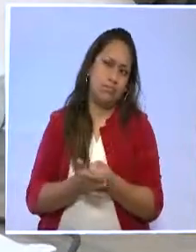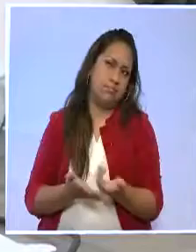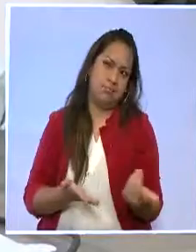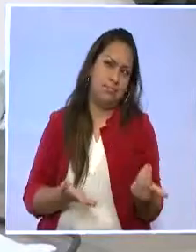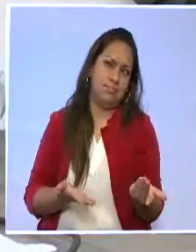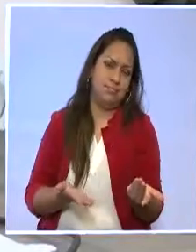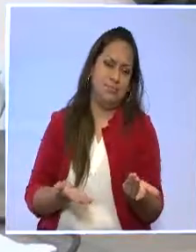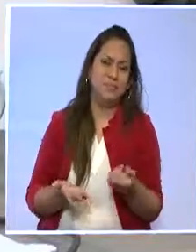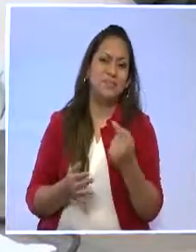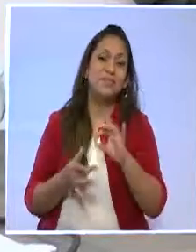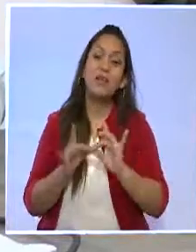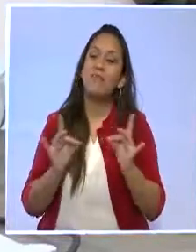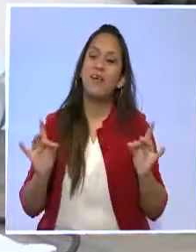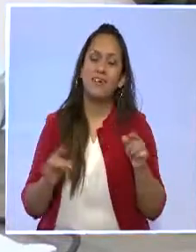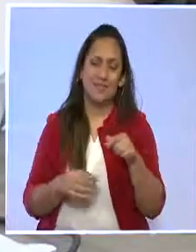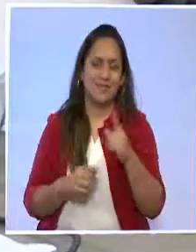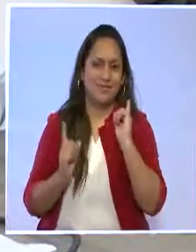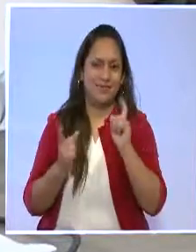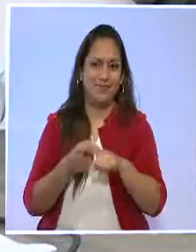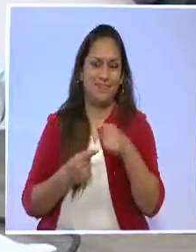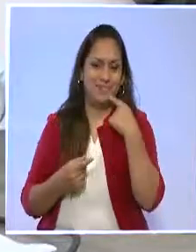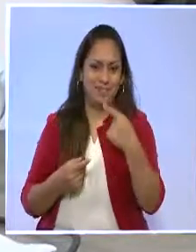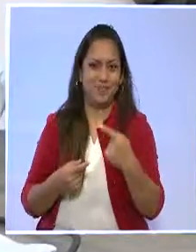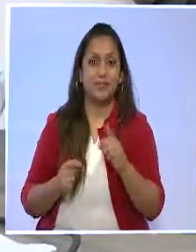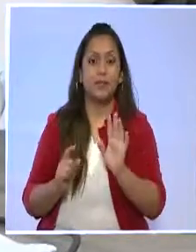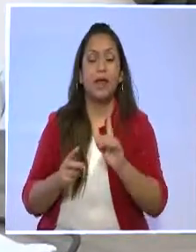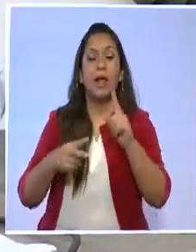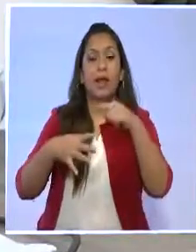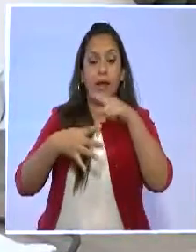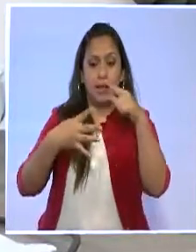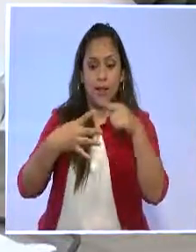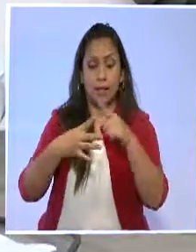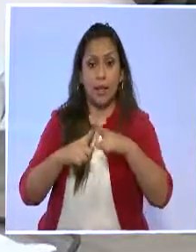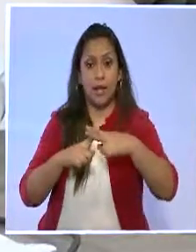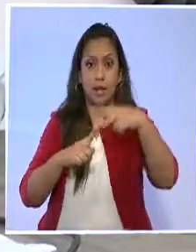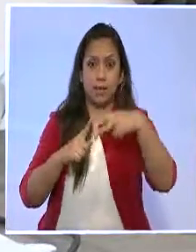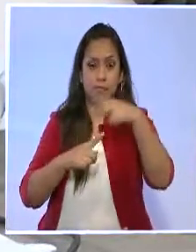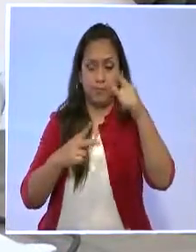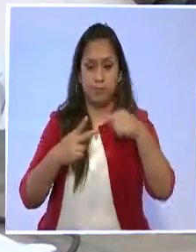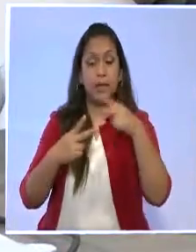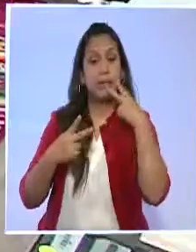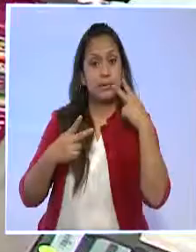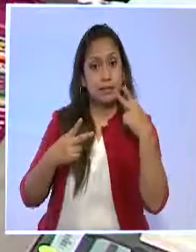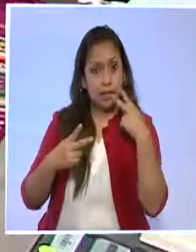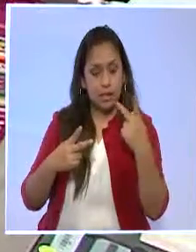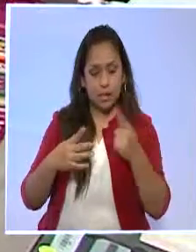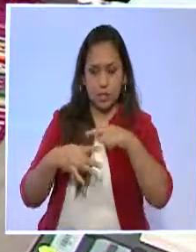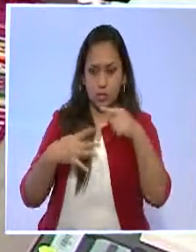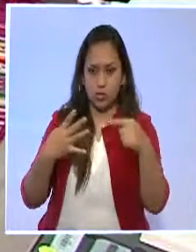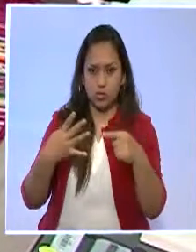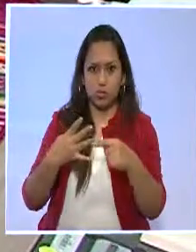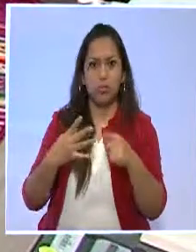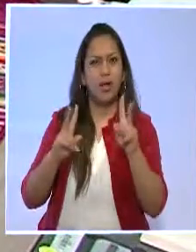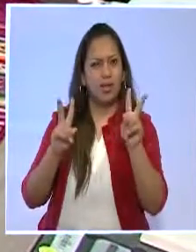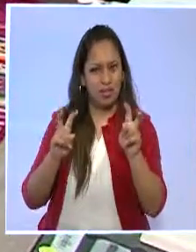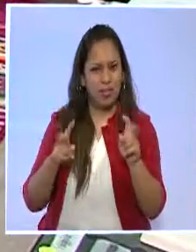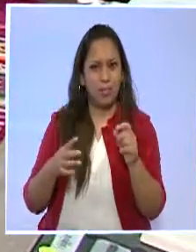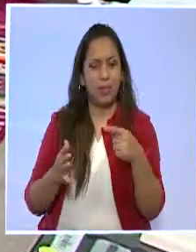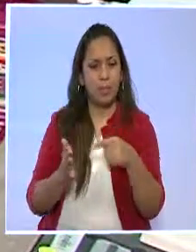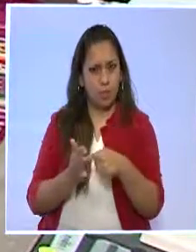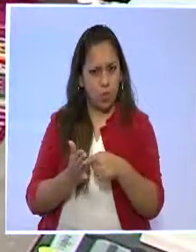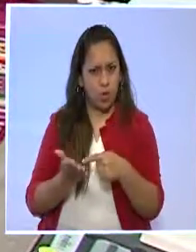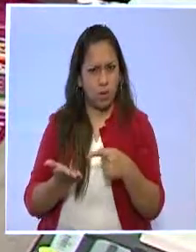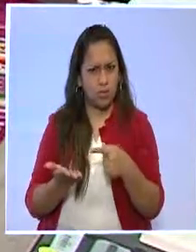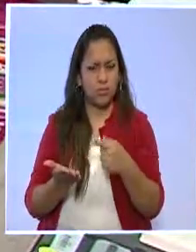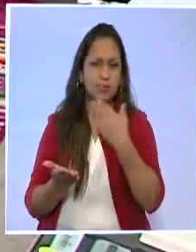sobre los cigarrillos y también las bebidas azucaradas gracias a ser una de las cosas que menciona es fundamental